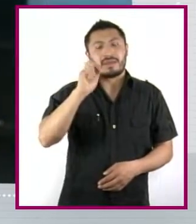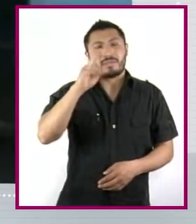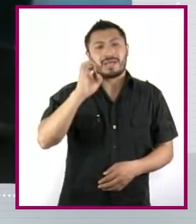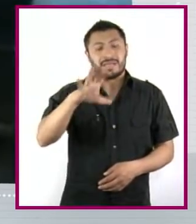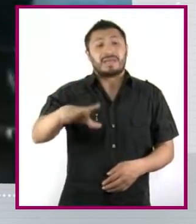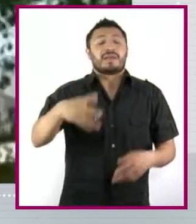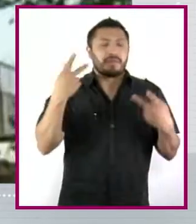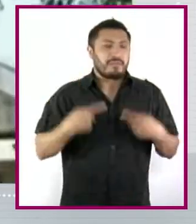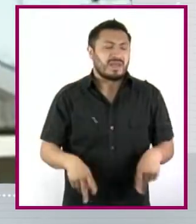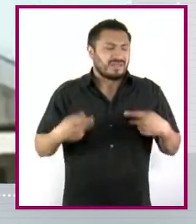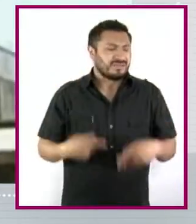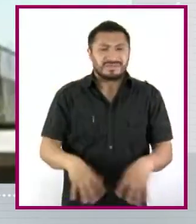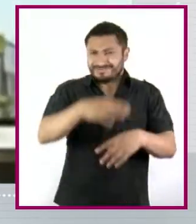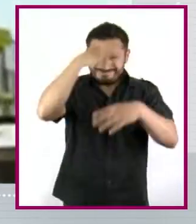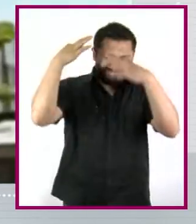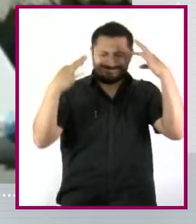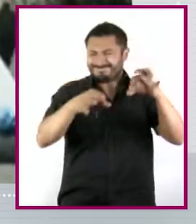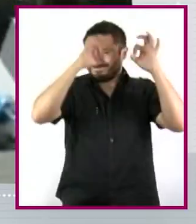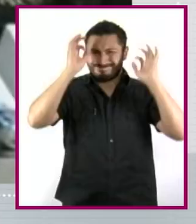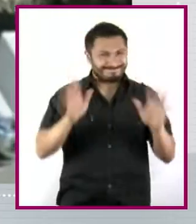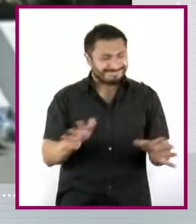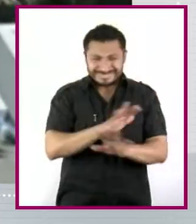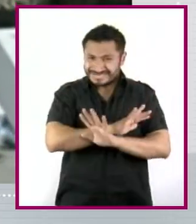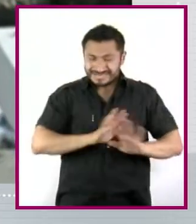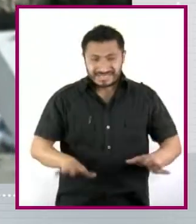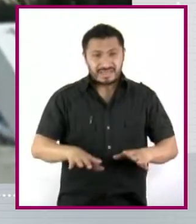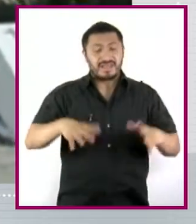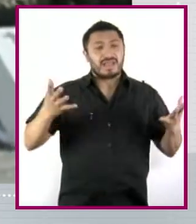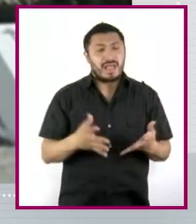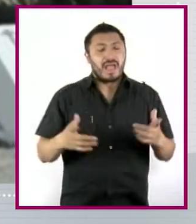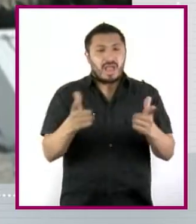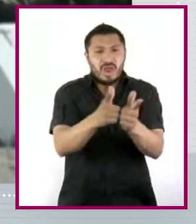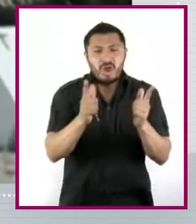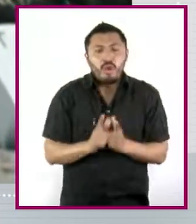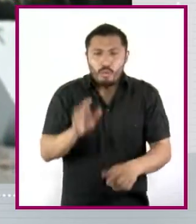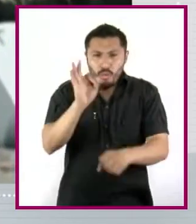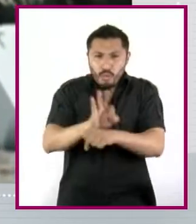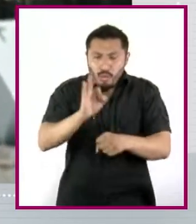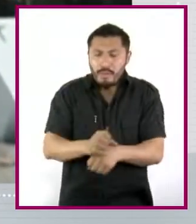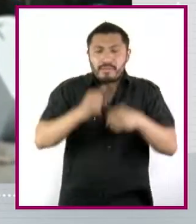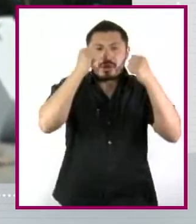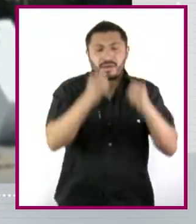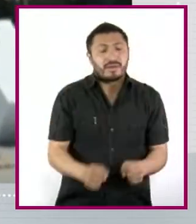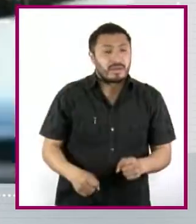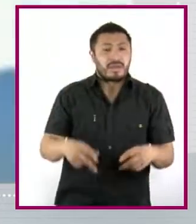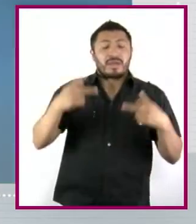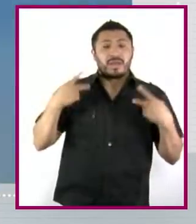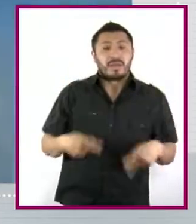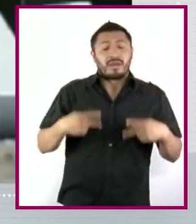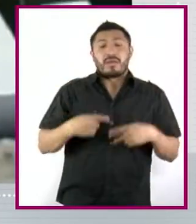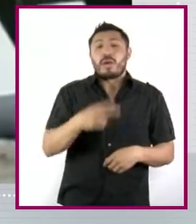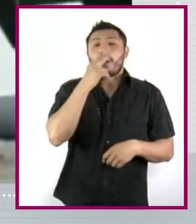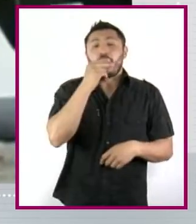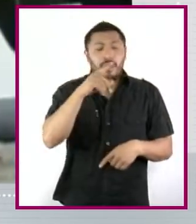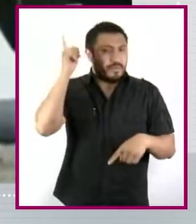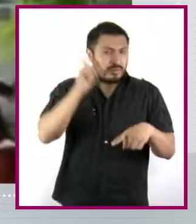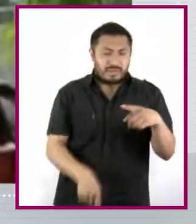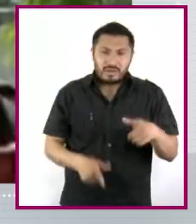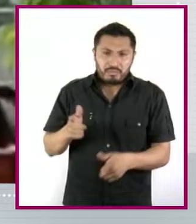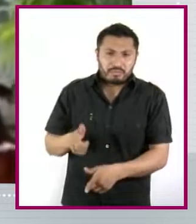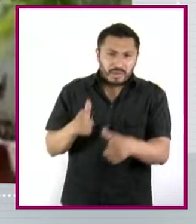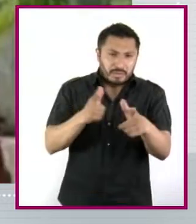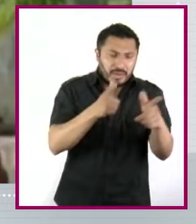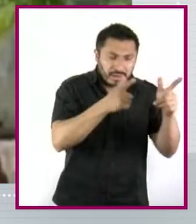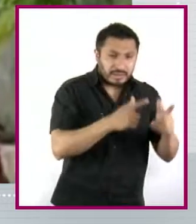las amenazas y las extorsiones de los grupos criminales, crearon cuerpos de seguridad tras despojar a los policías municipales de sus armas. En